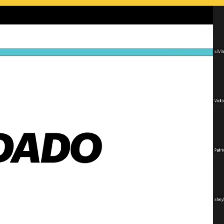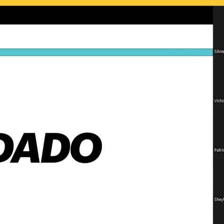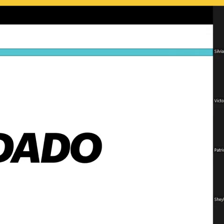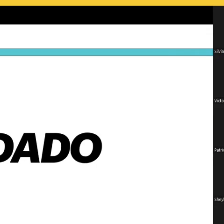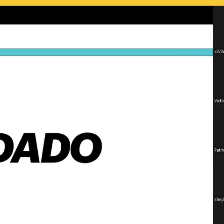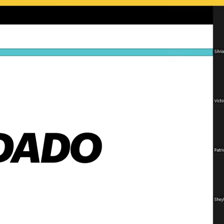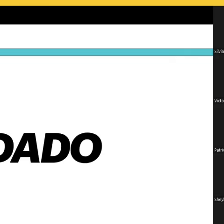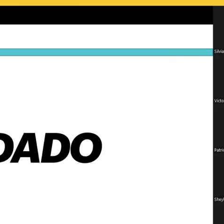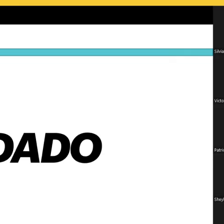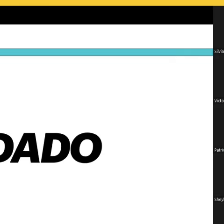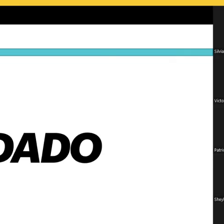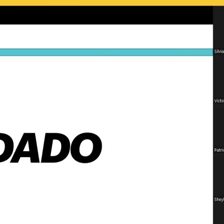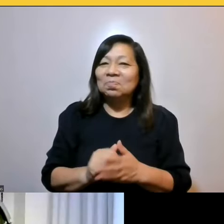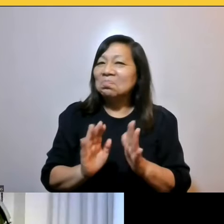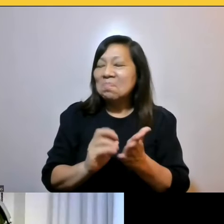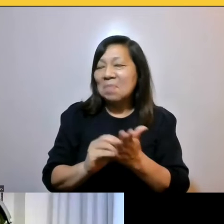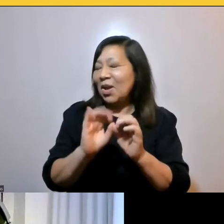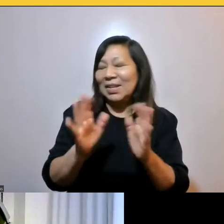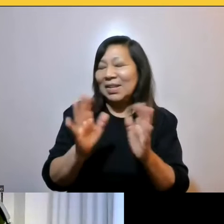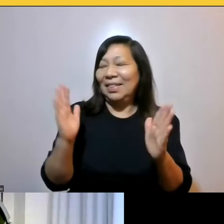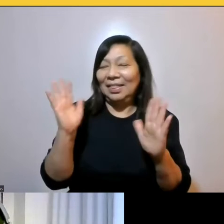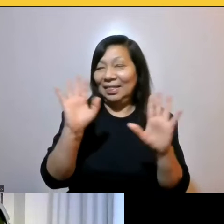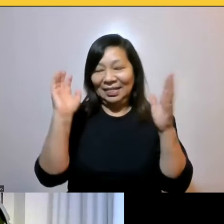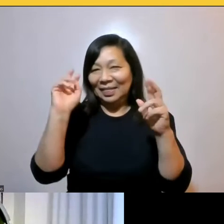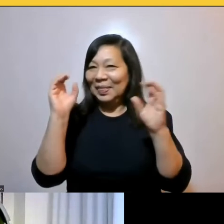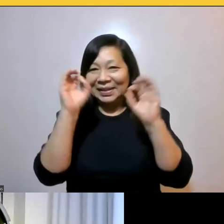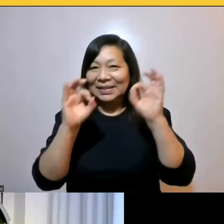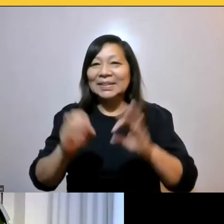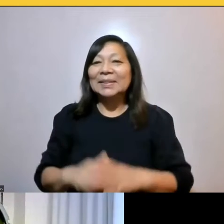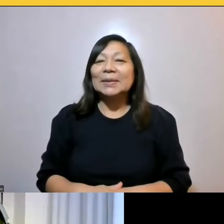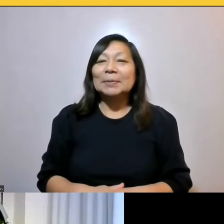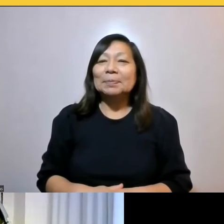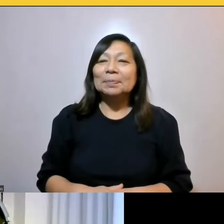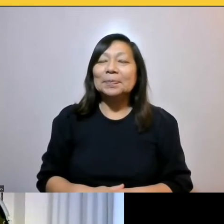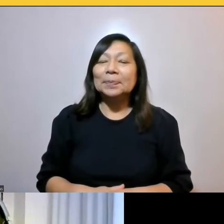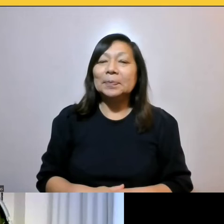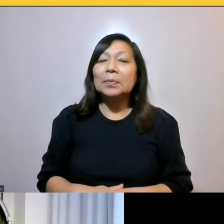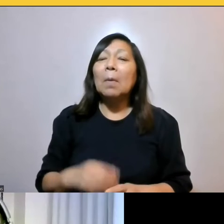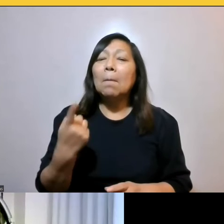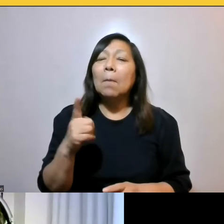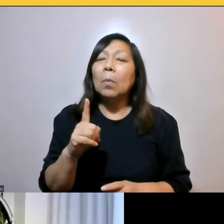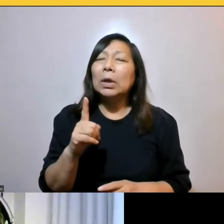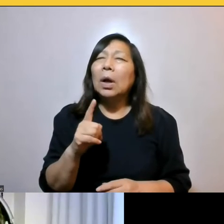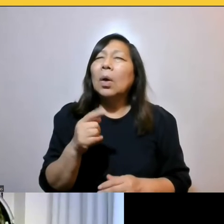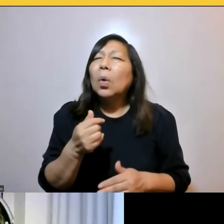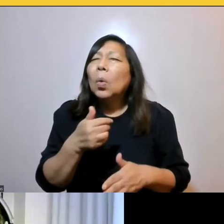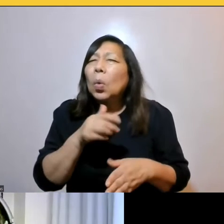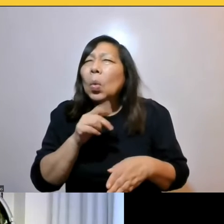ok. no, sí, mejor, así no se distraen también. Sí. A ver, en el caso de haber irritación